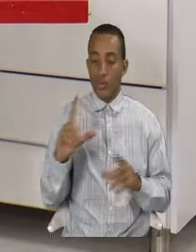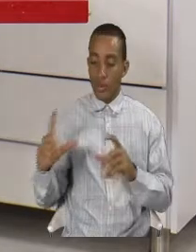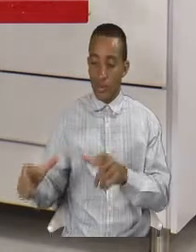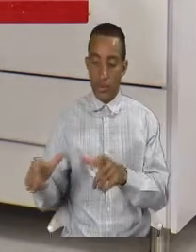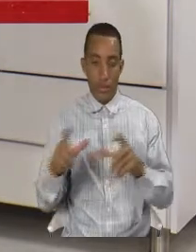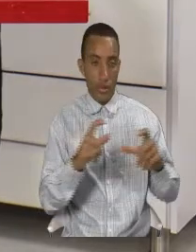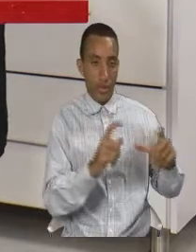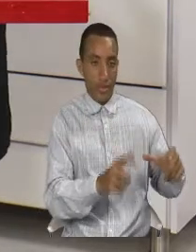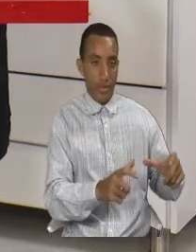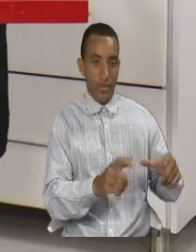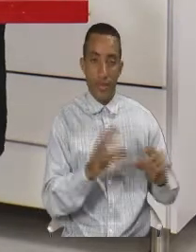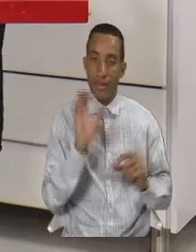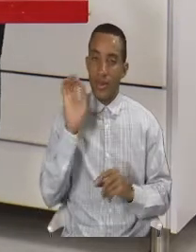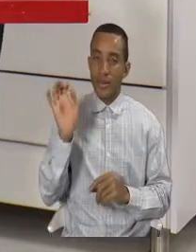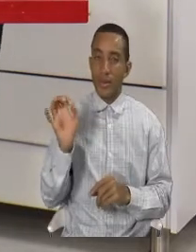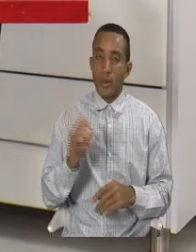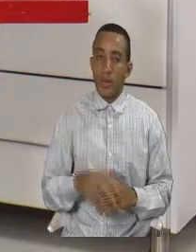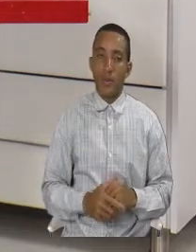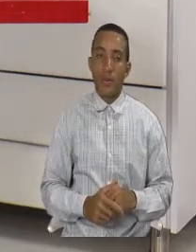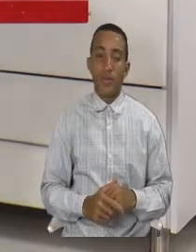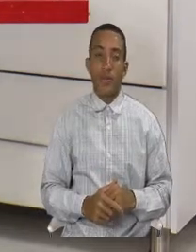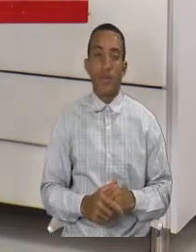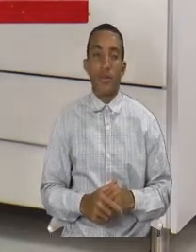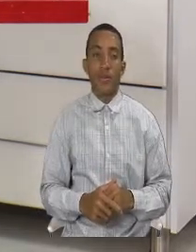para emplatar.